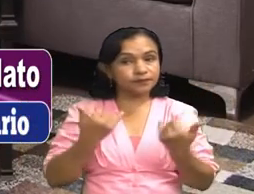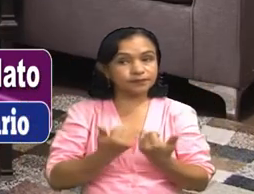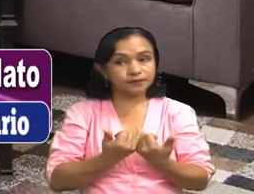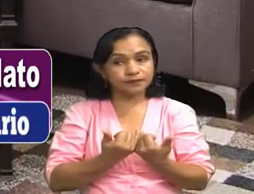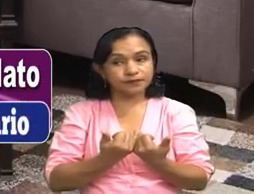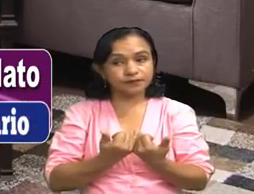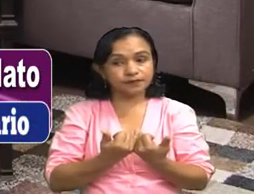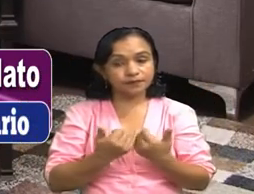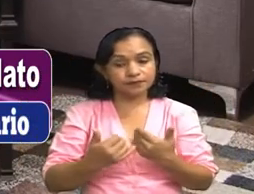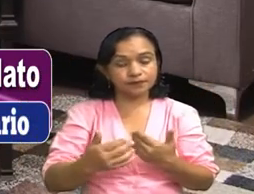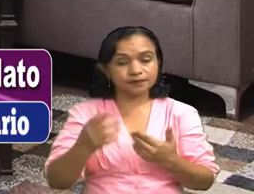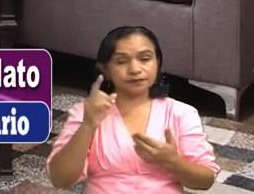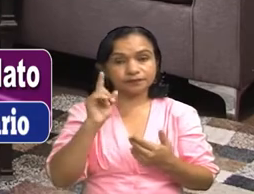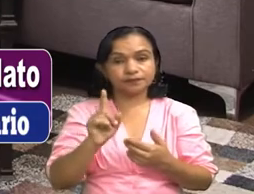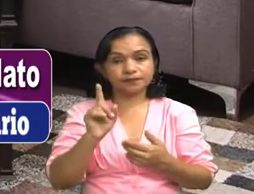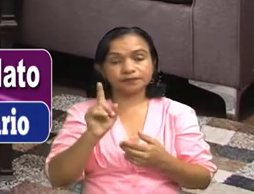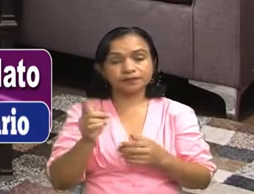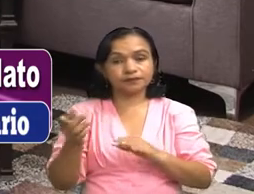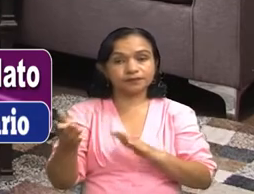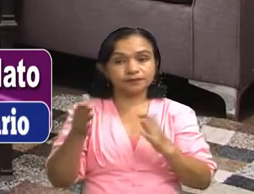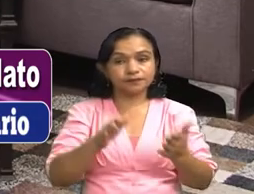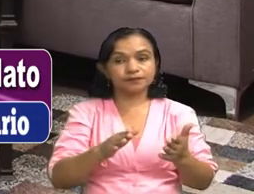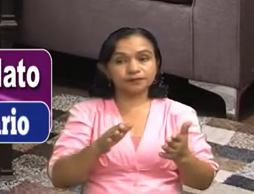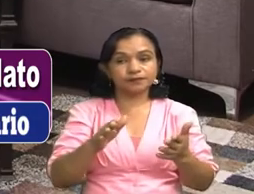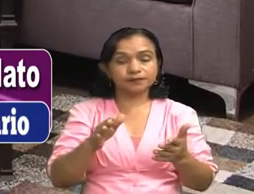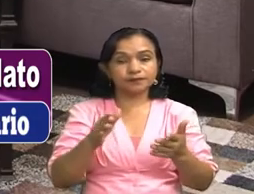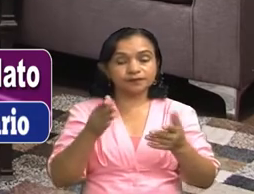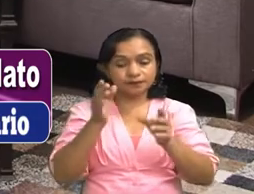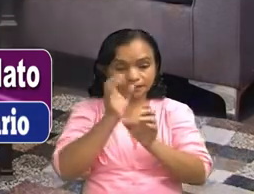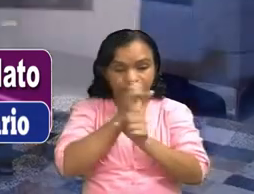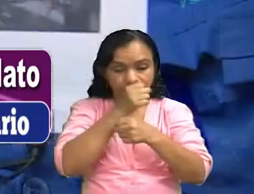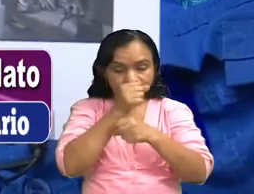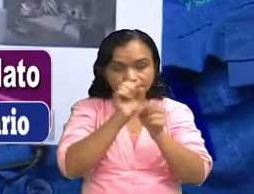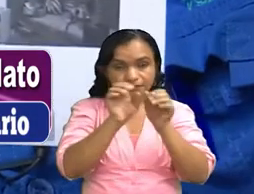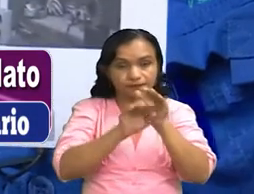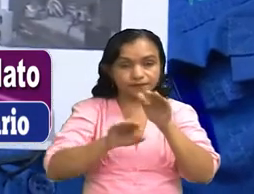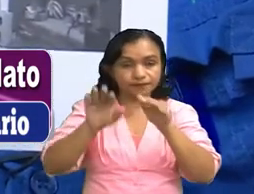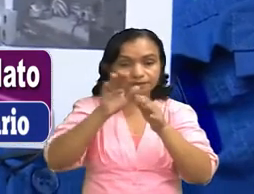los primeros días de noviembre. La ampliación del laboratorio